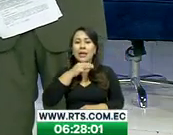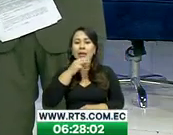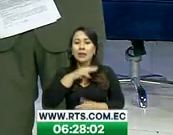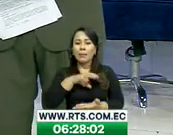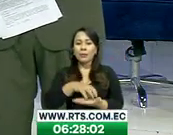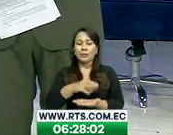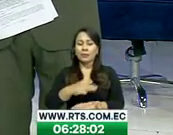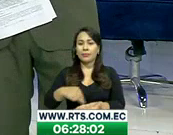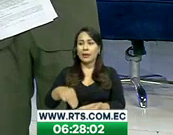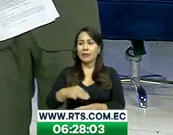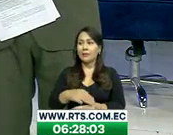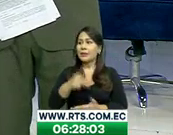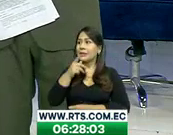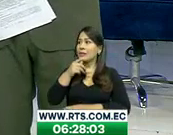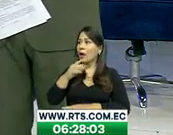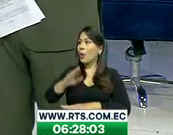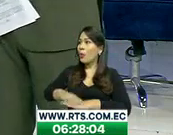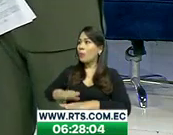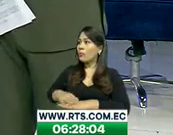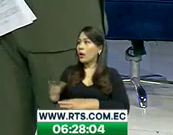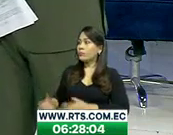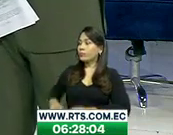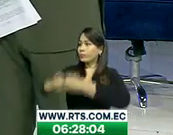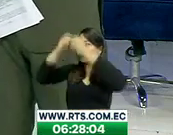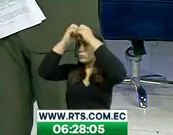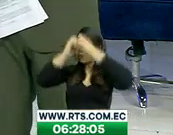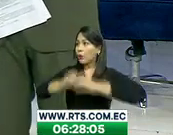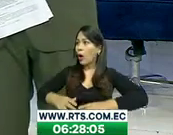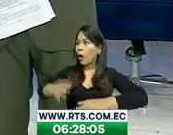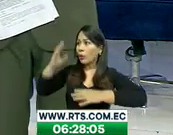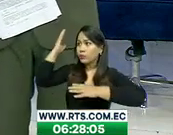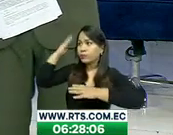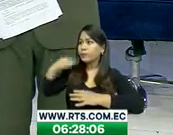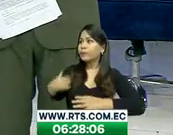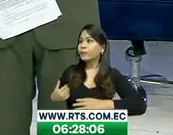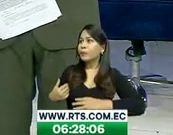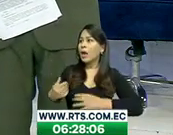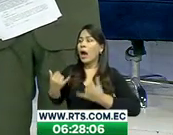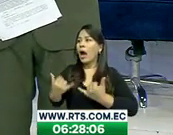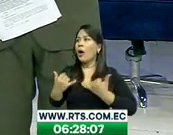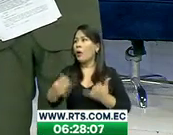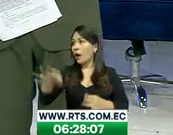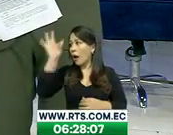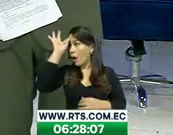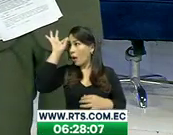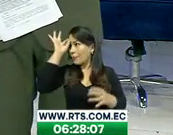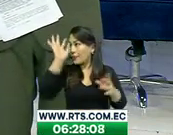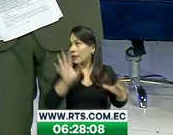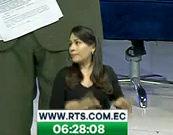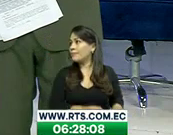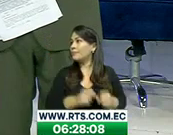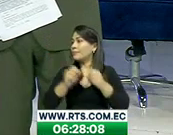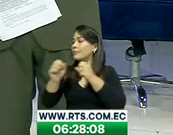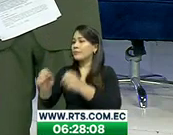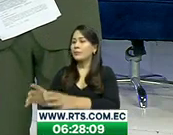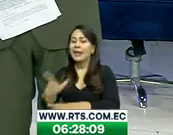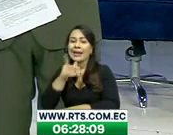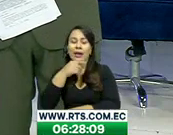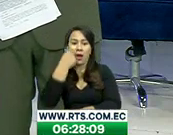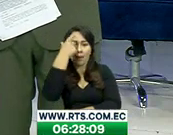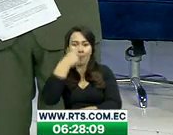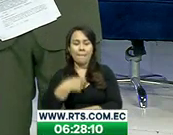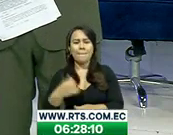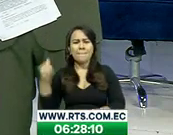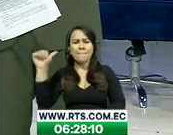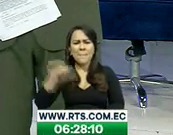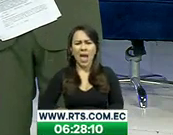Manabí. El agredido, José Luis y amigos televidentes, debió ser llevado a un hospital, mientras que el atacante, este